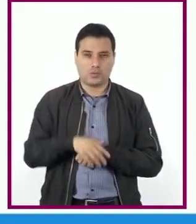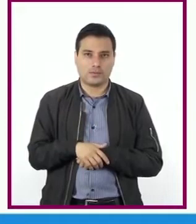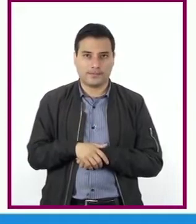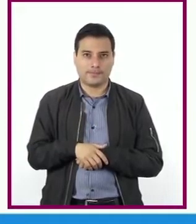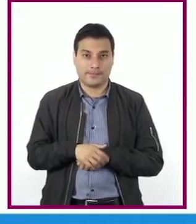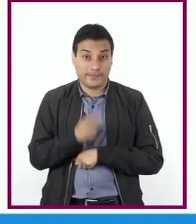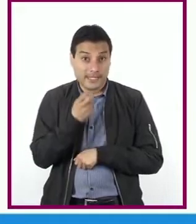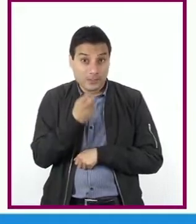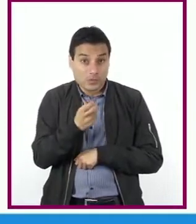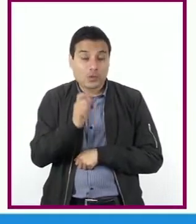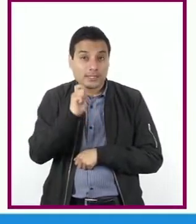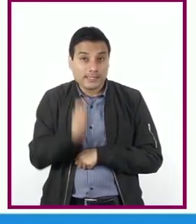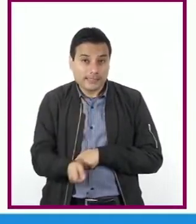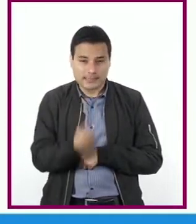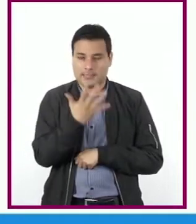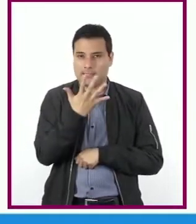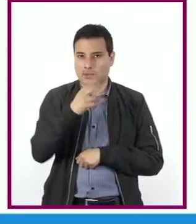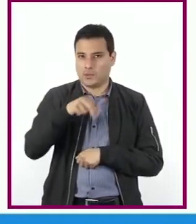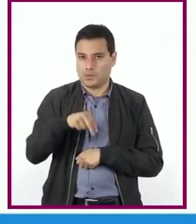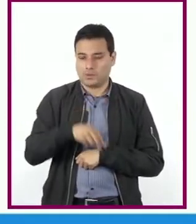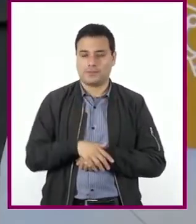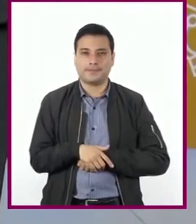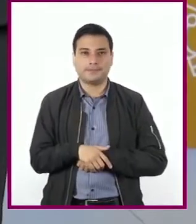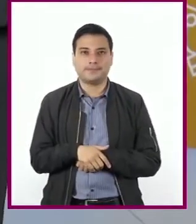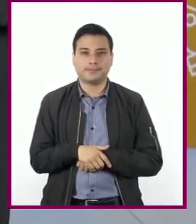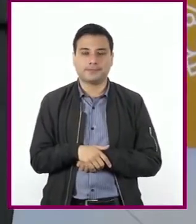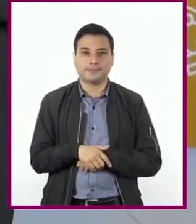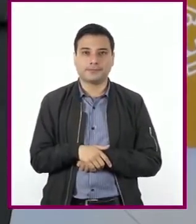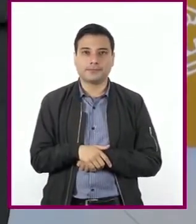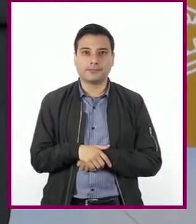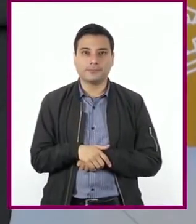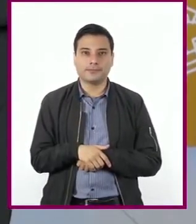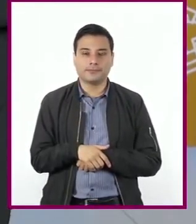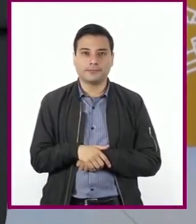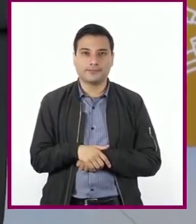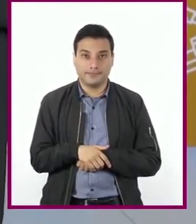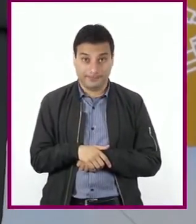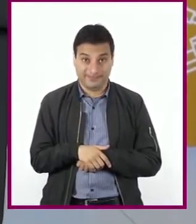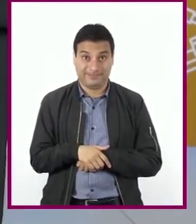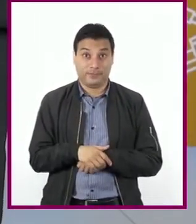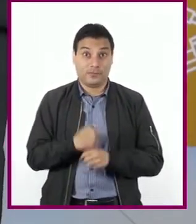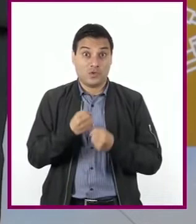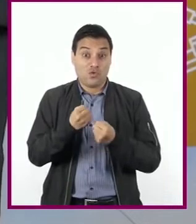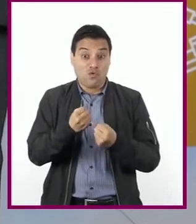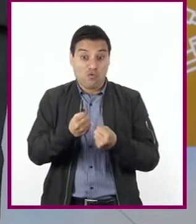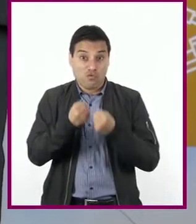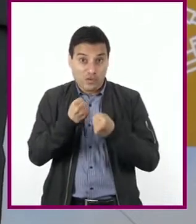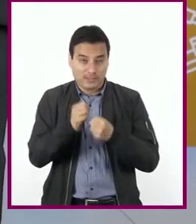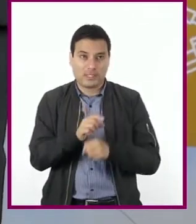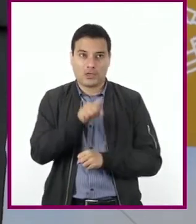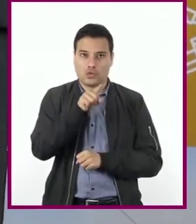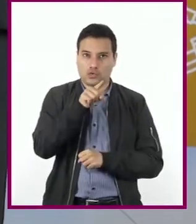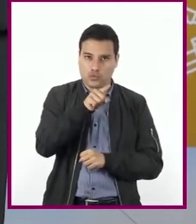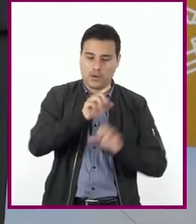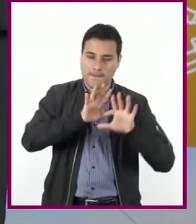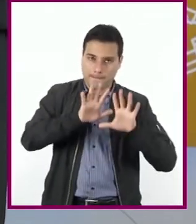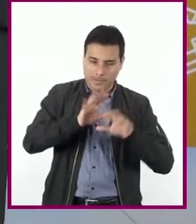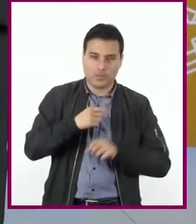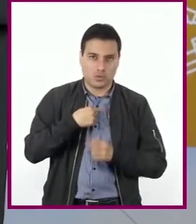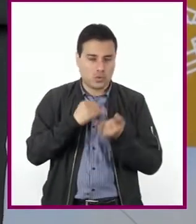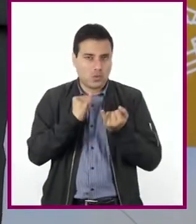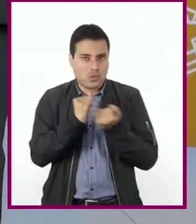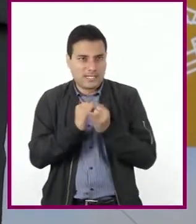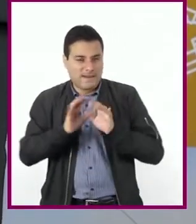ahí se obtienen los 5 newtons de la resultante. Debido a que las fuerzas aplicadas por ti y por mí sobre el mismo